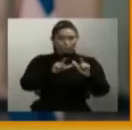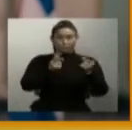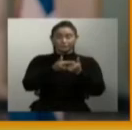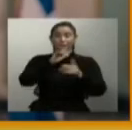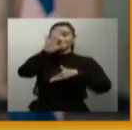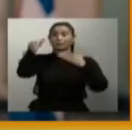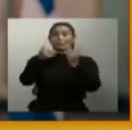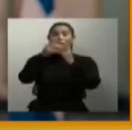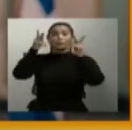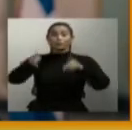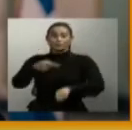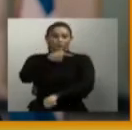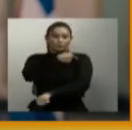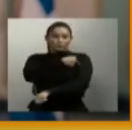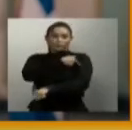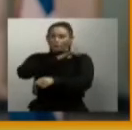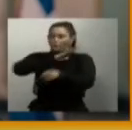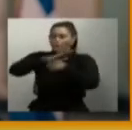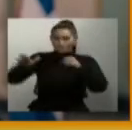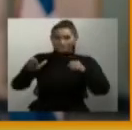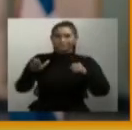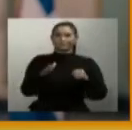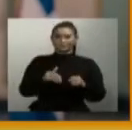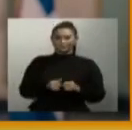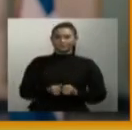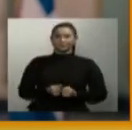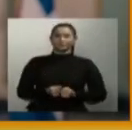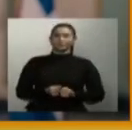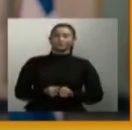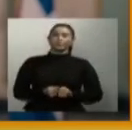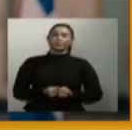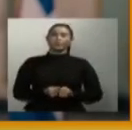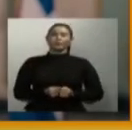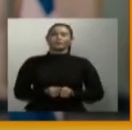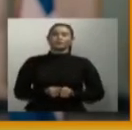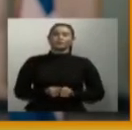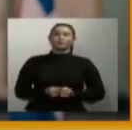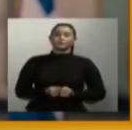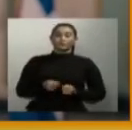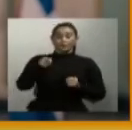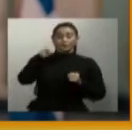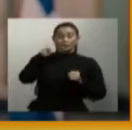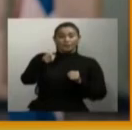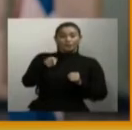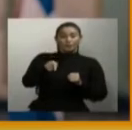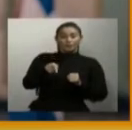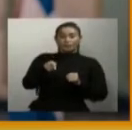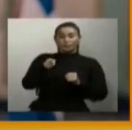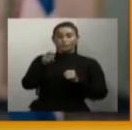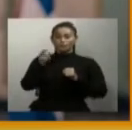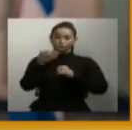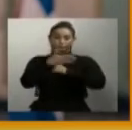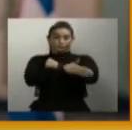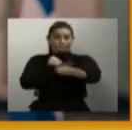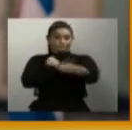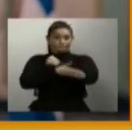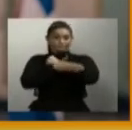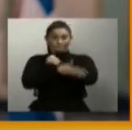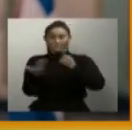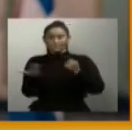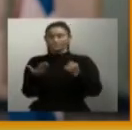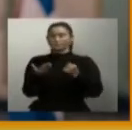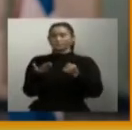al problema de alimentación a nivel mundial hay problema sanitario a nivel mundial o sea estamos hablando de una de una nación que no